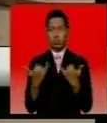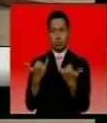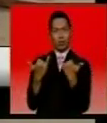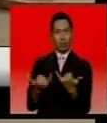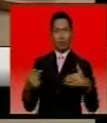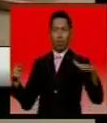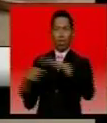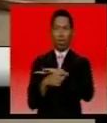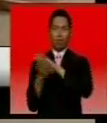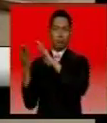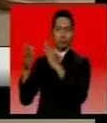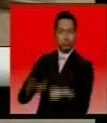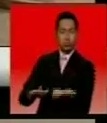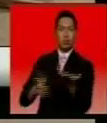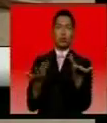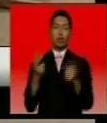ver